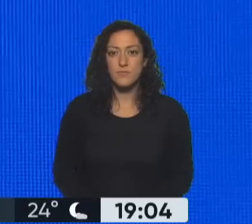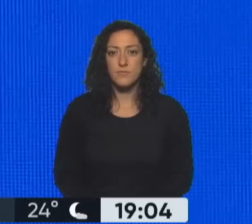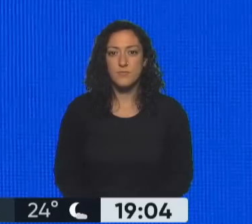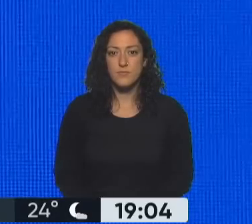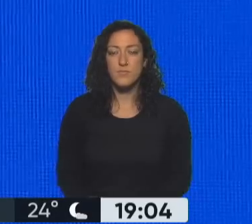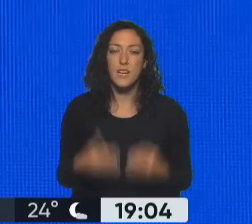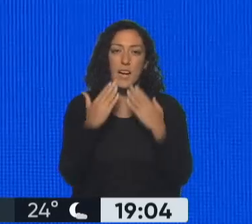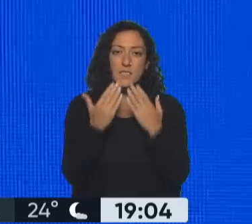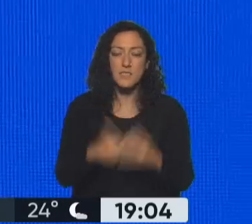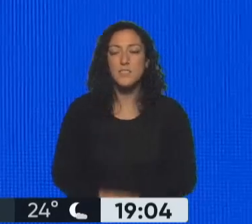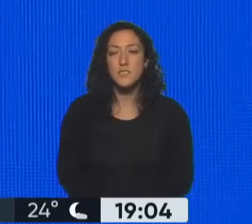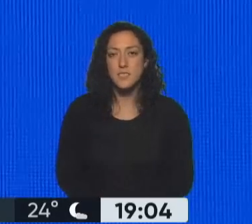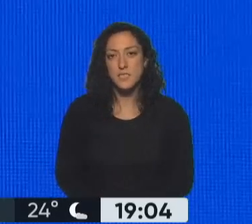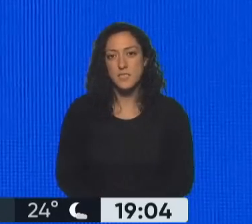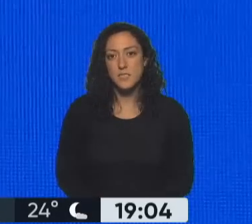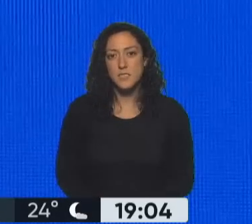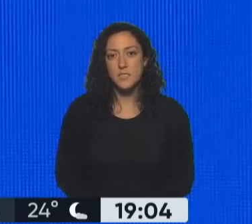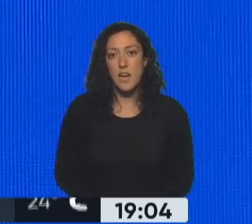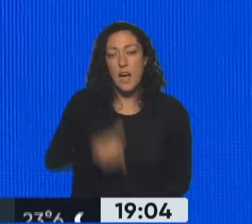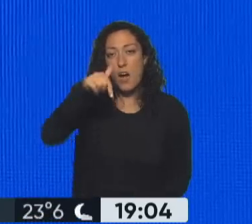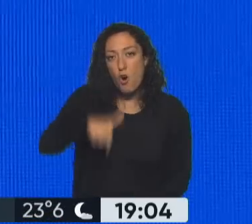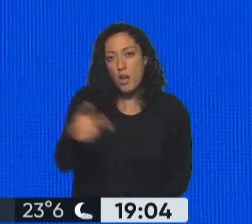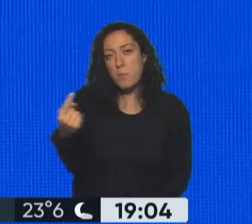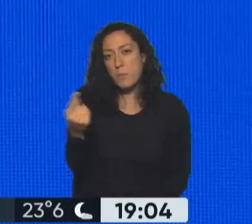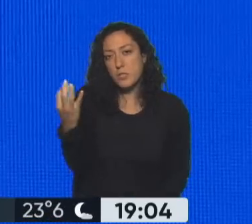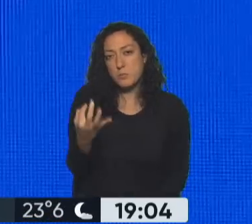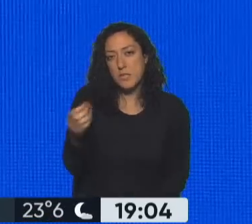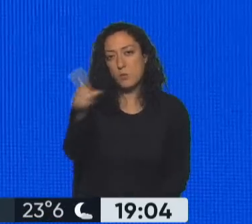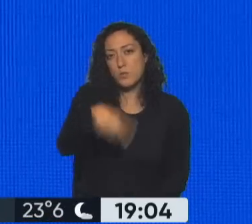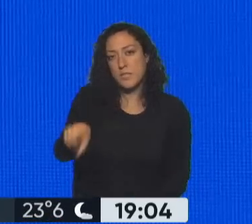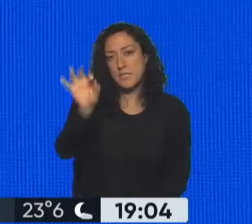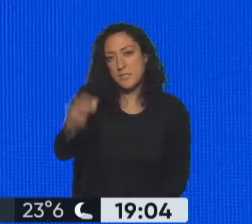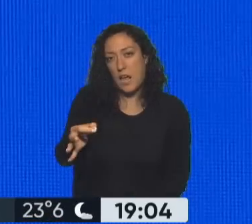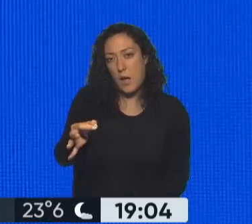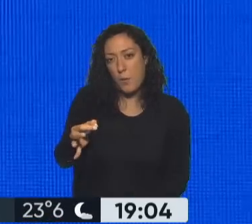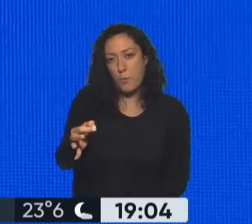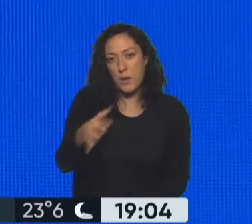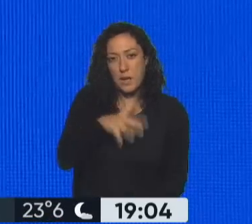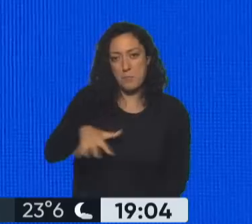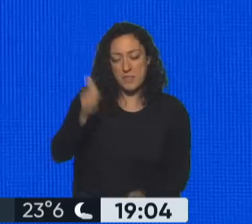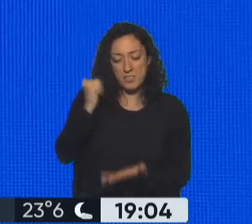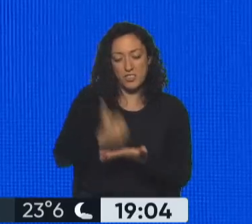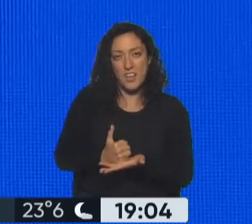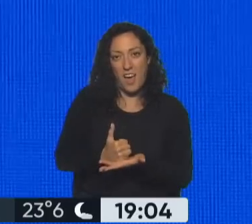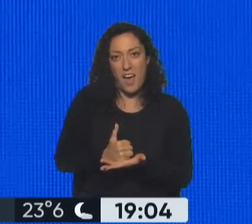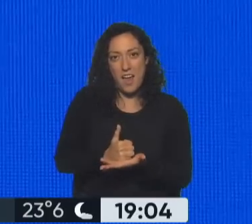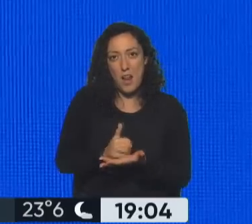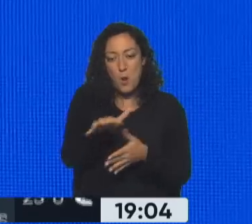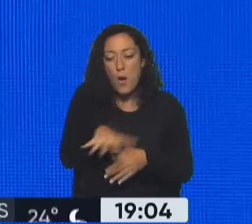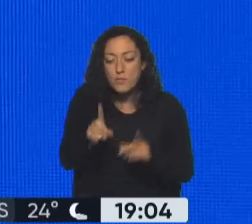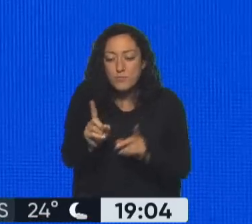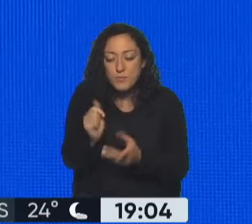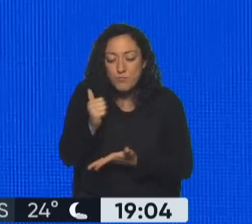Es para mí un momento muy especial, como ustedes imaginarán, estar acá en este ámbito, en este lugar